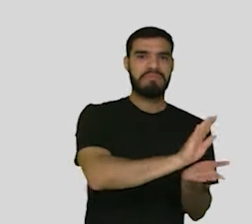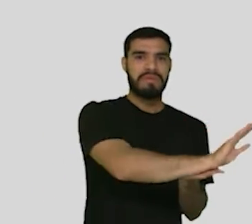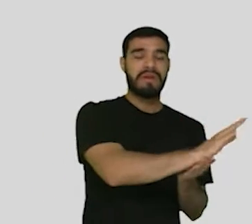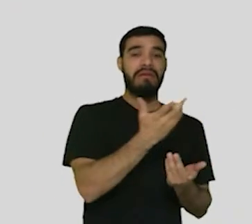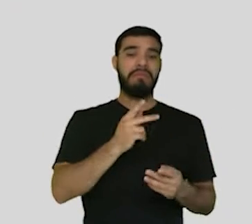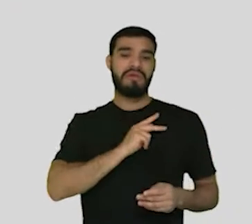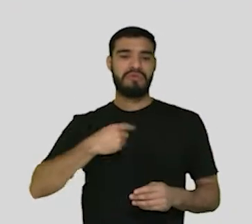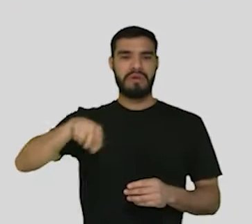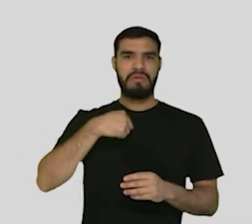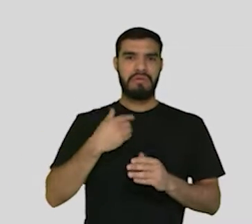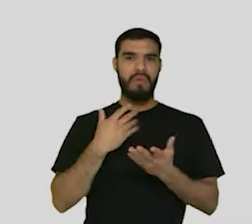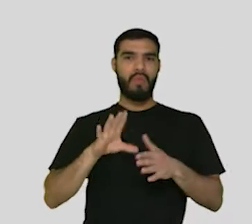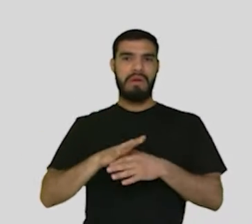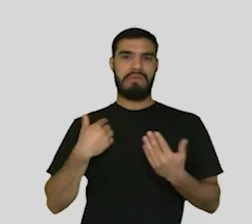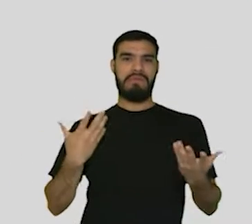pe ha peisa ante abei